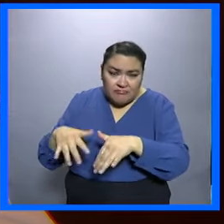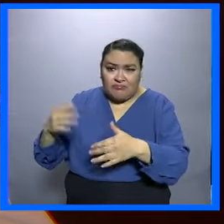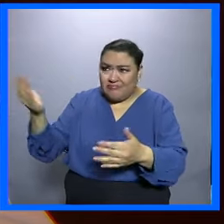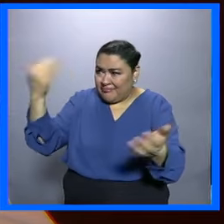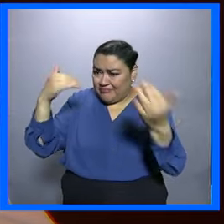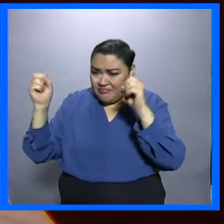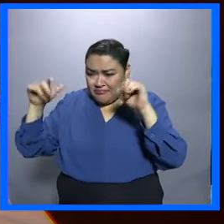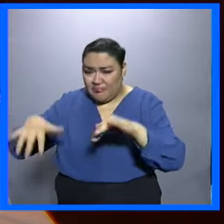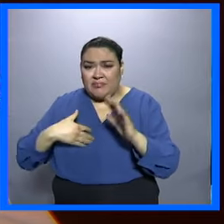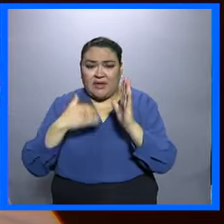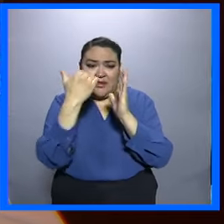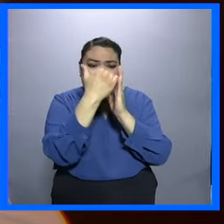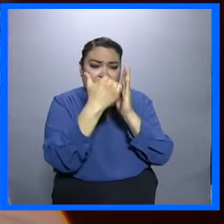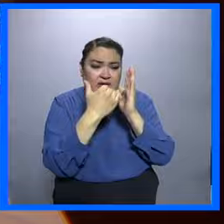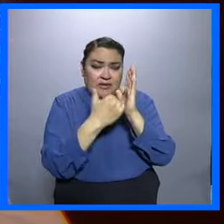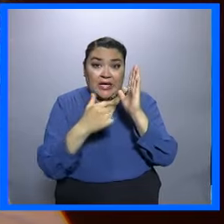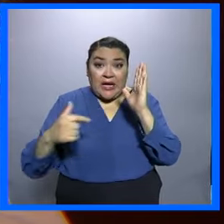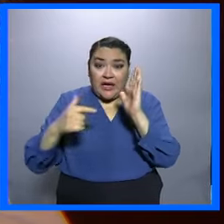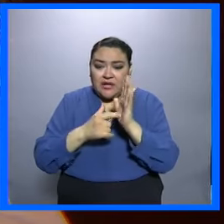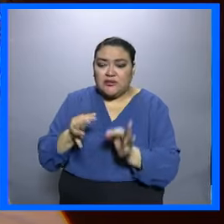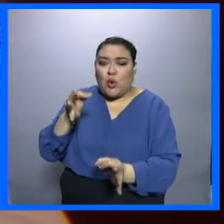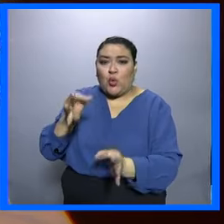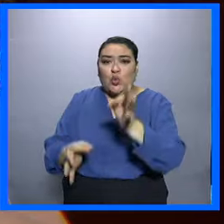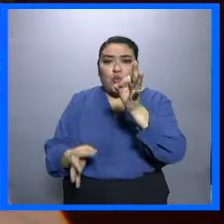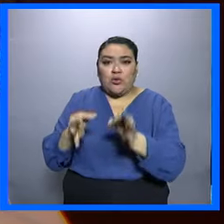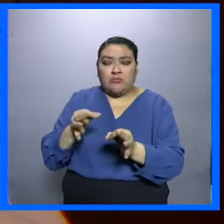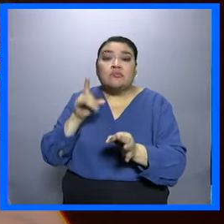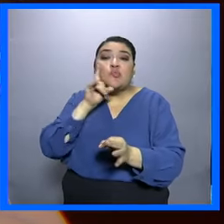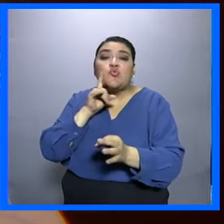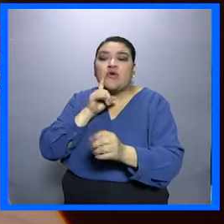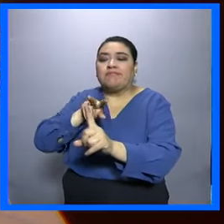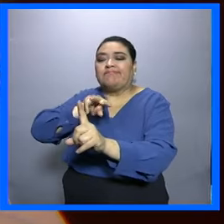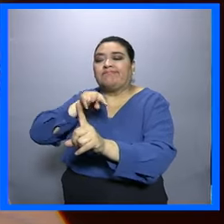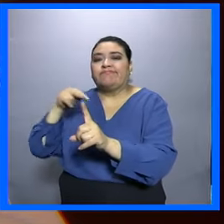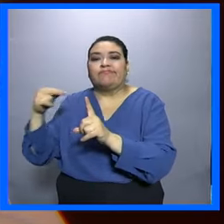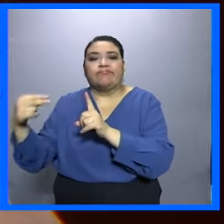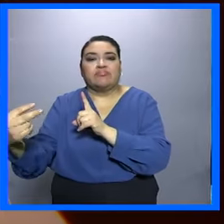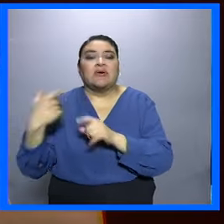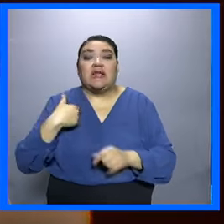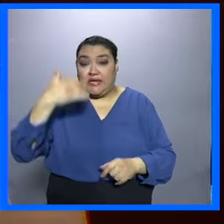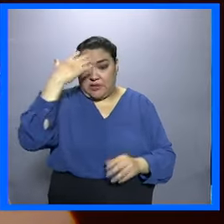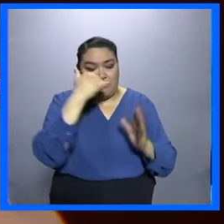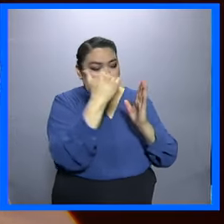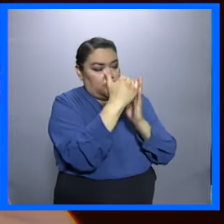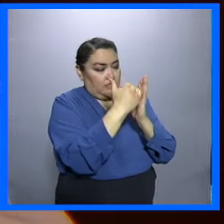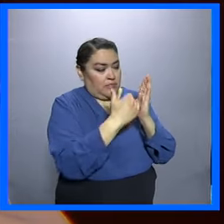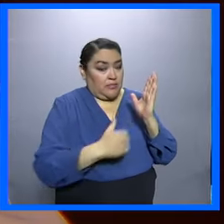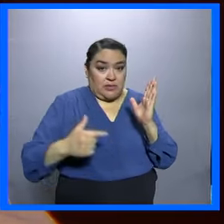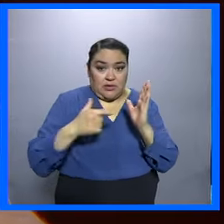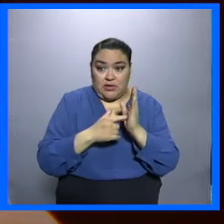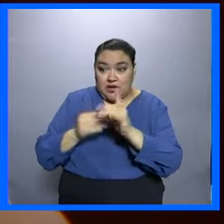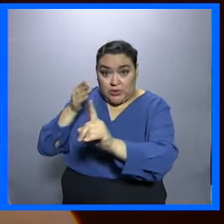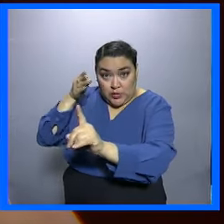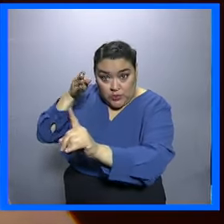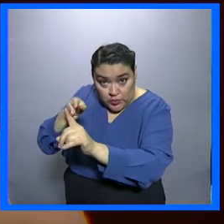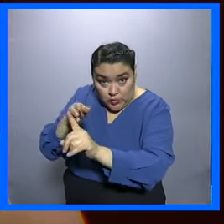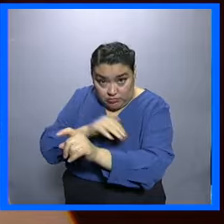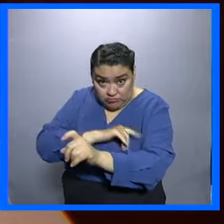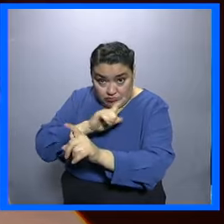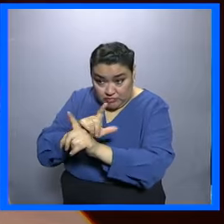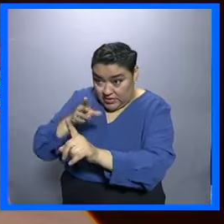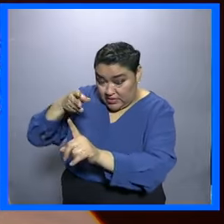el protocolo para juzgar con perspectiva de género. Si bien es cierto, este protocolo no está focalizado en el trabajo de las